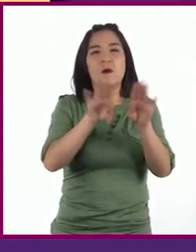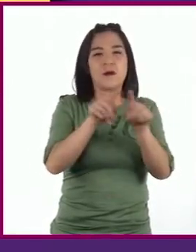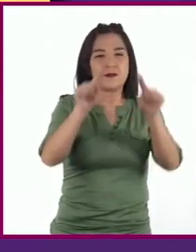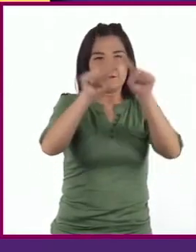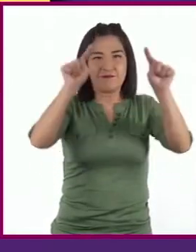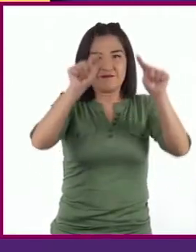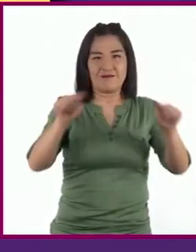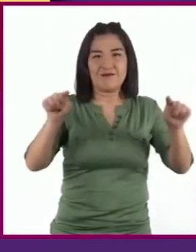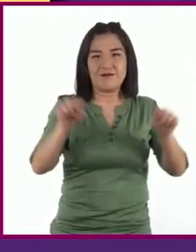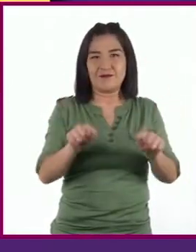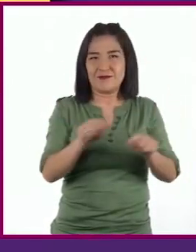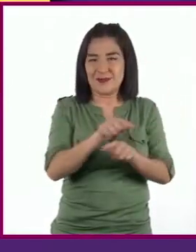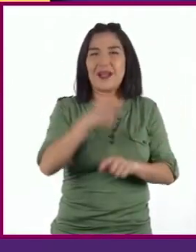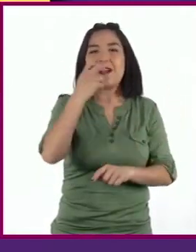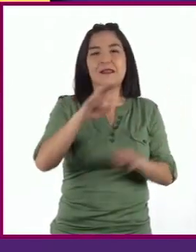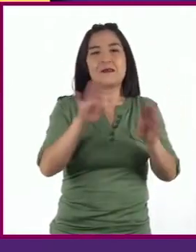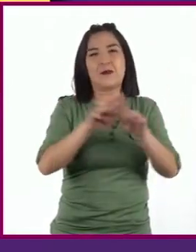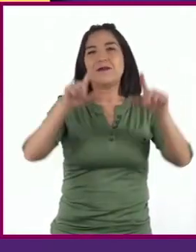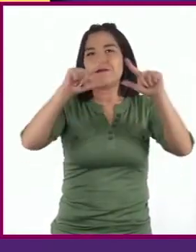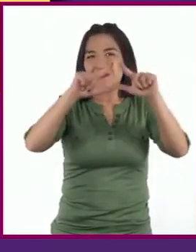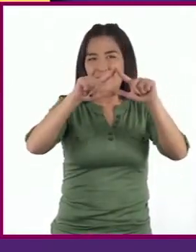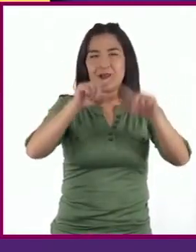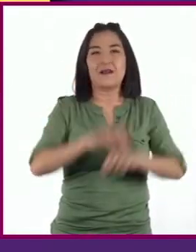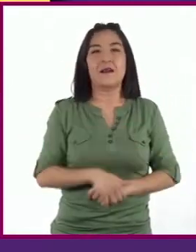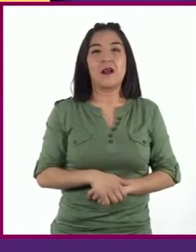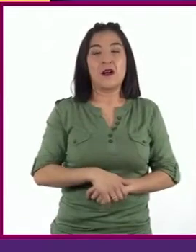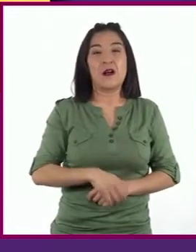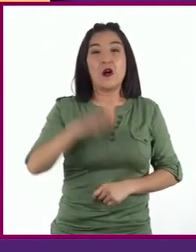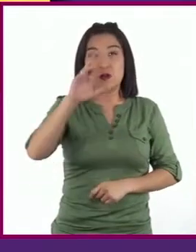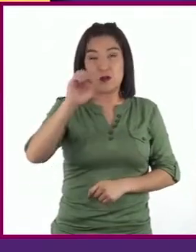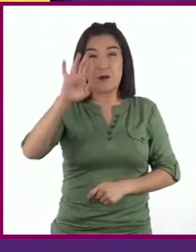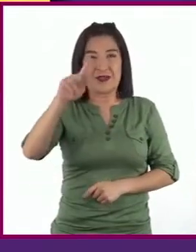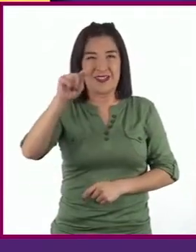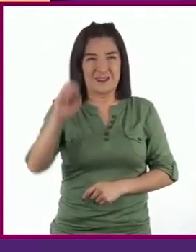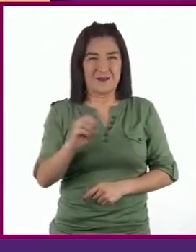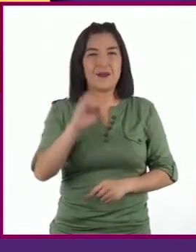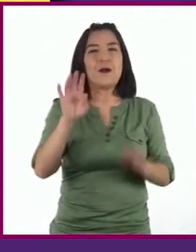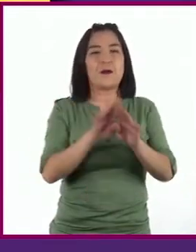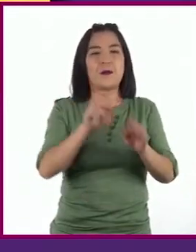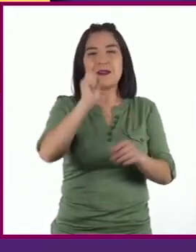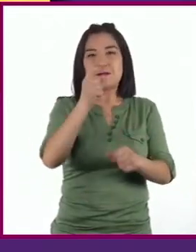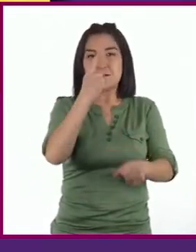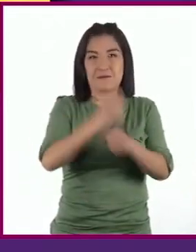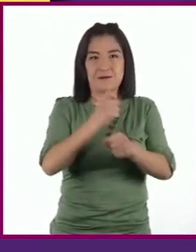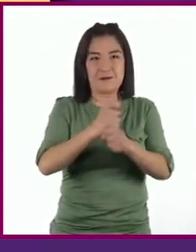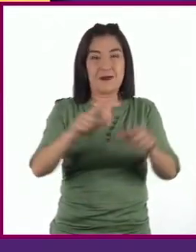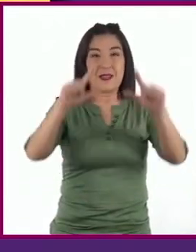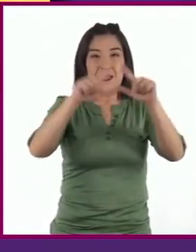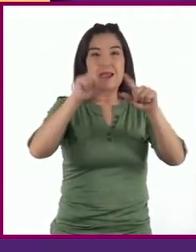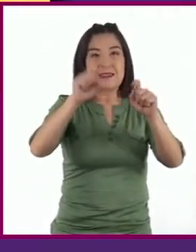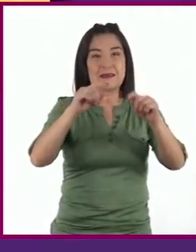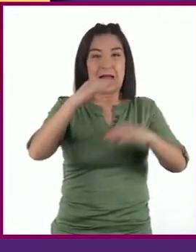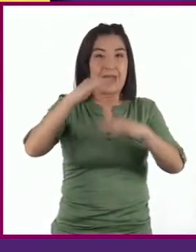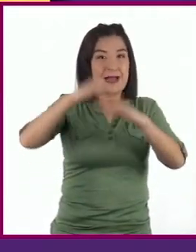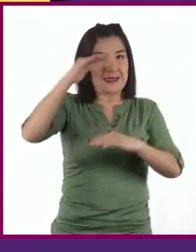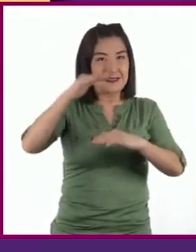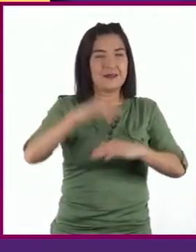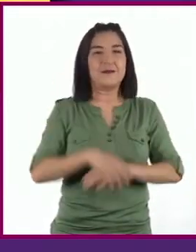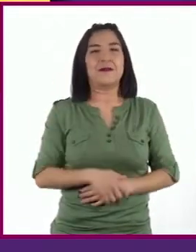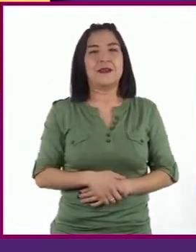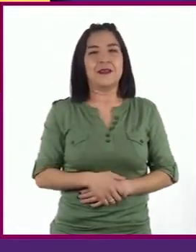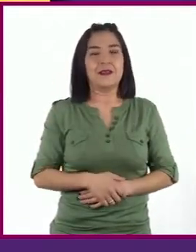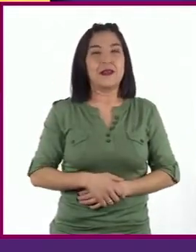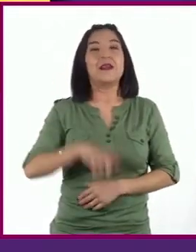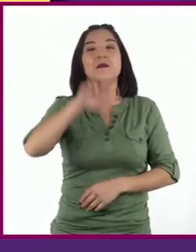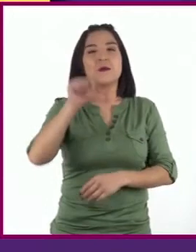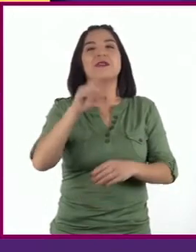triángulos equiláteros. Si don Roberto coloca el primer triángulo en la parte superior del hexágono y desea